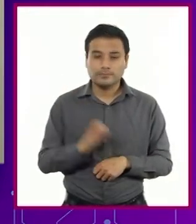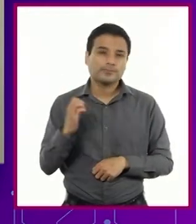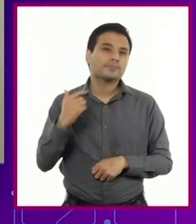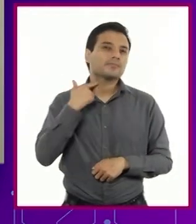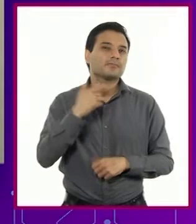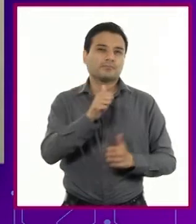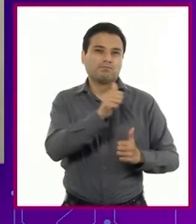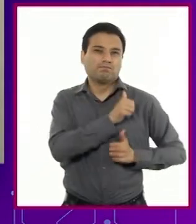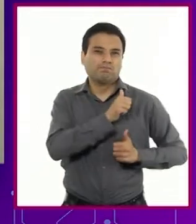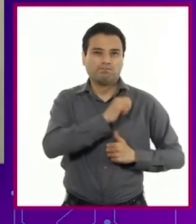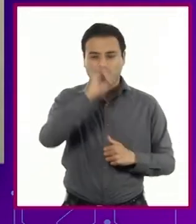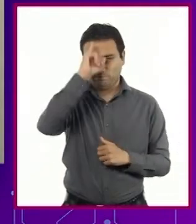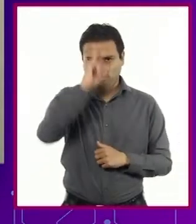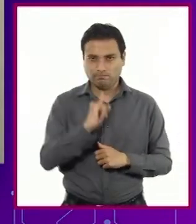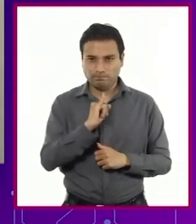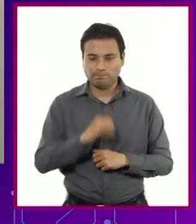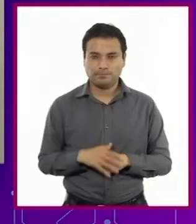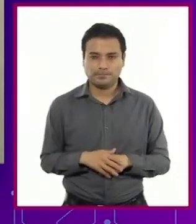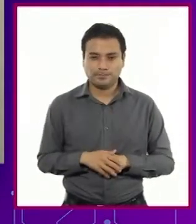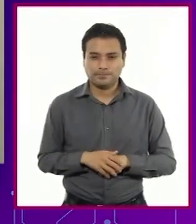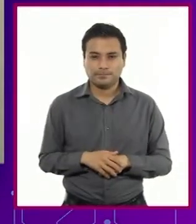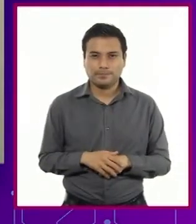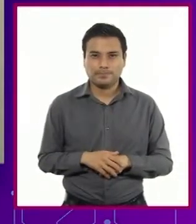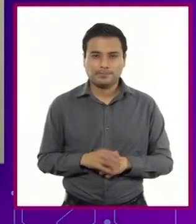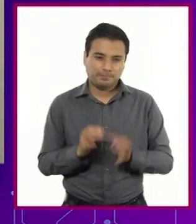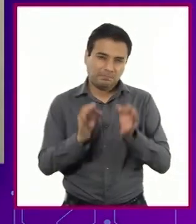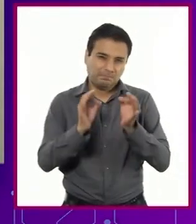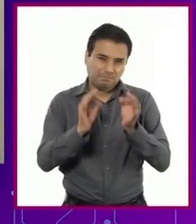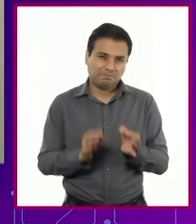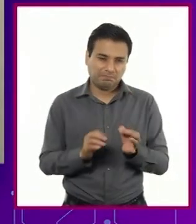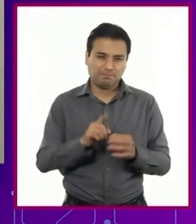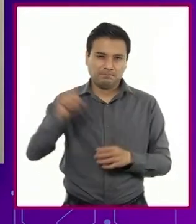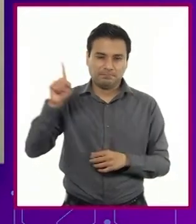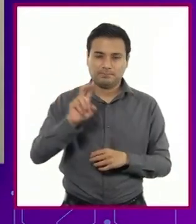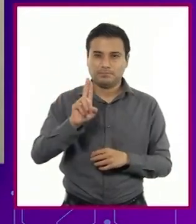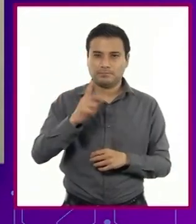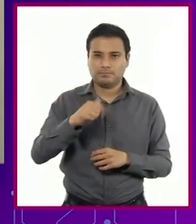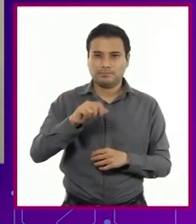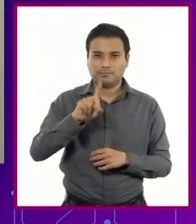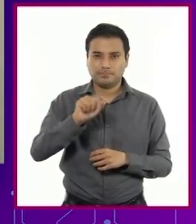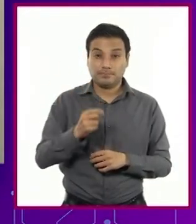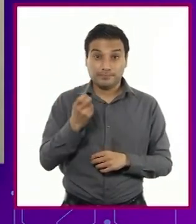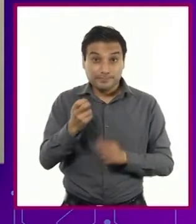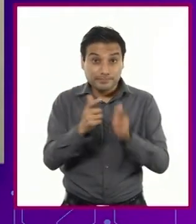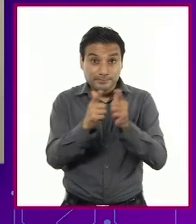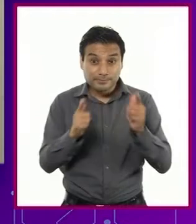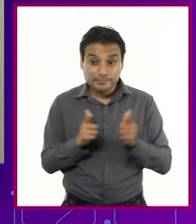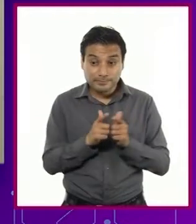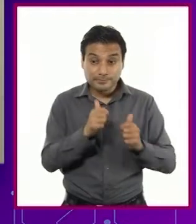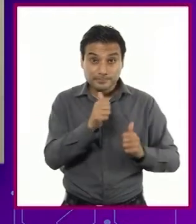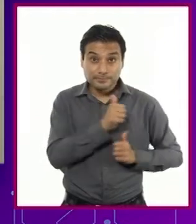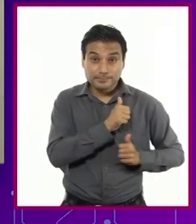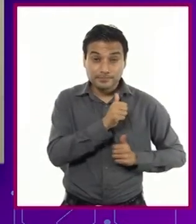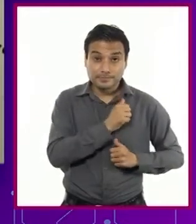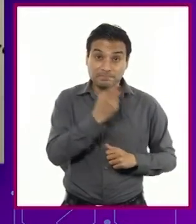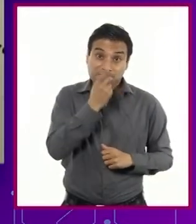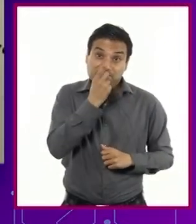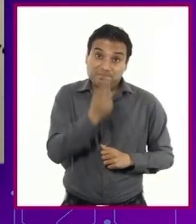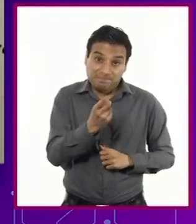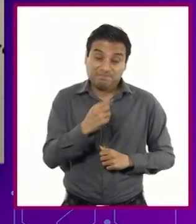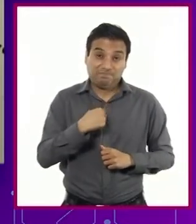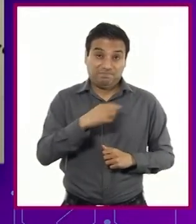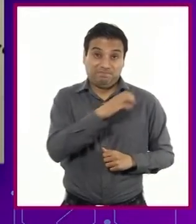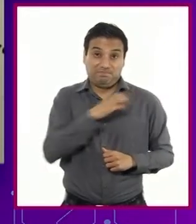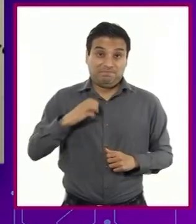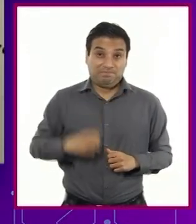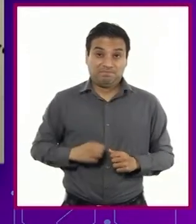del Ejército de Resistencia del Señor, en Uganda. Este grupo guerrillero, autodenominado cristiano, surge